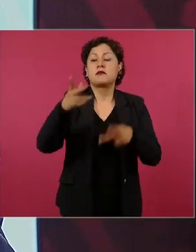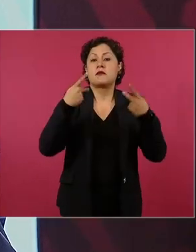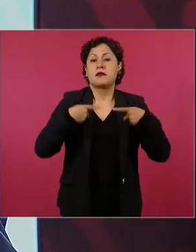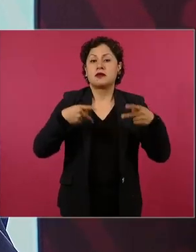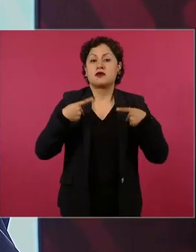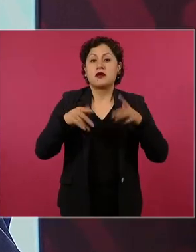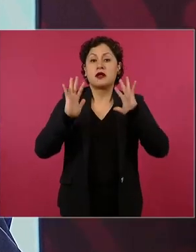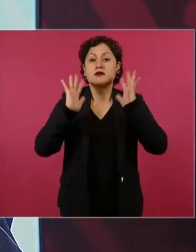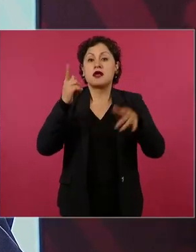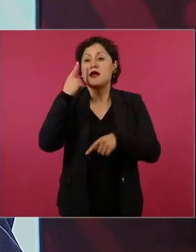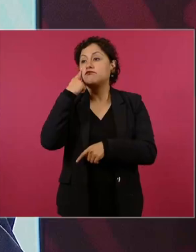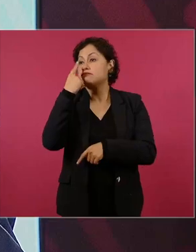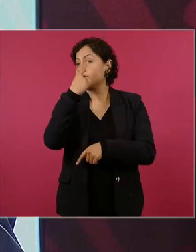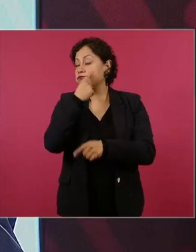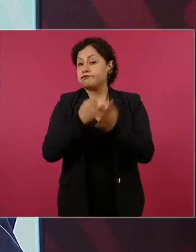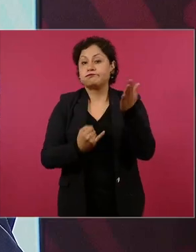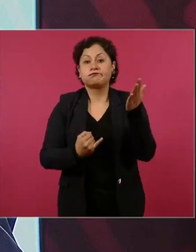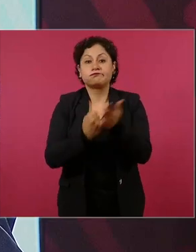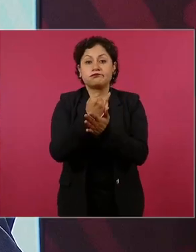decidió